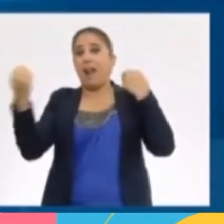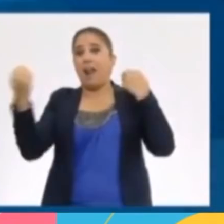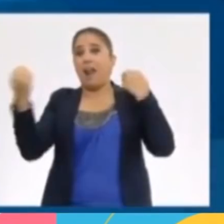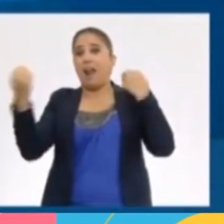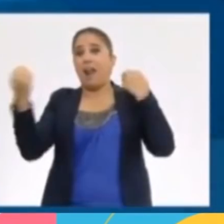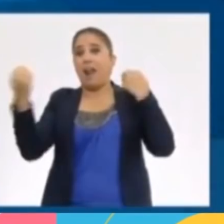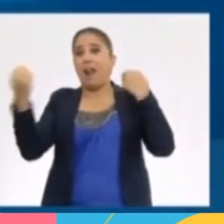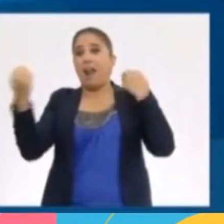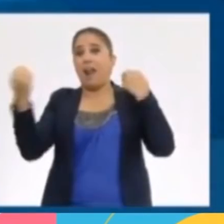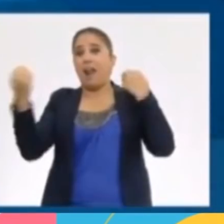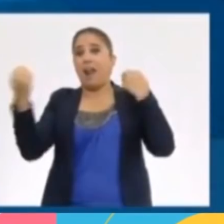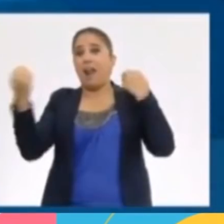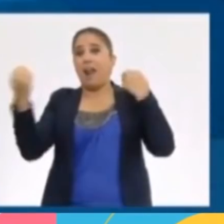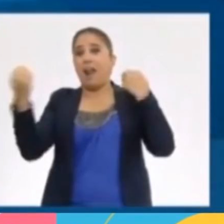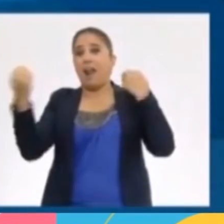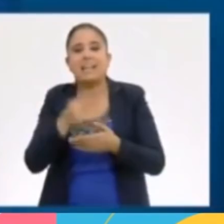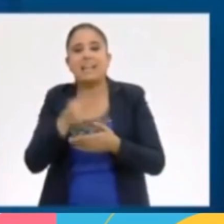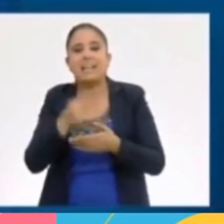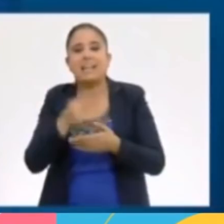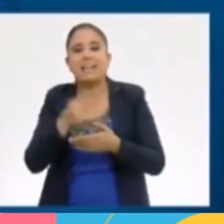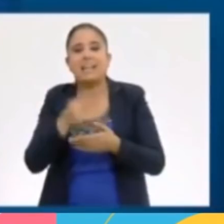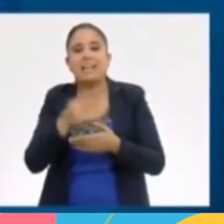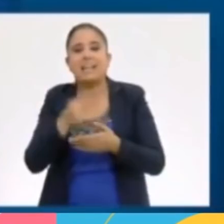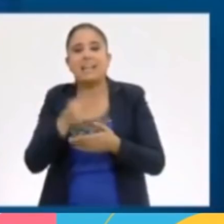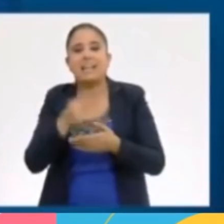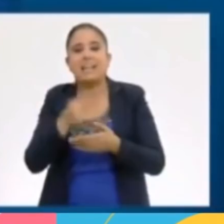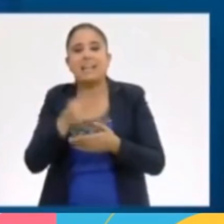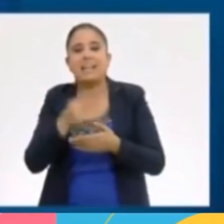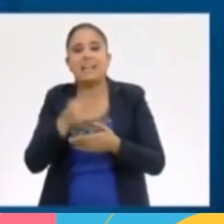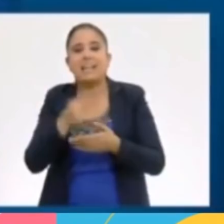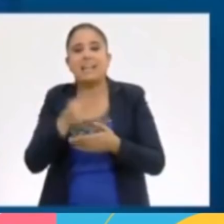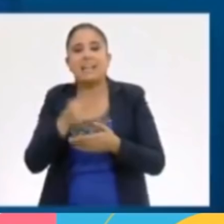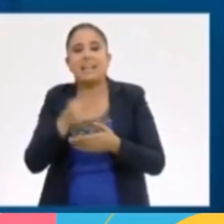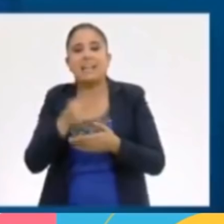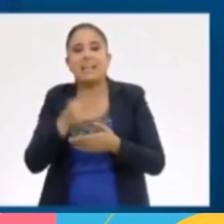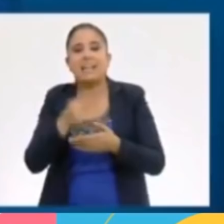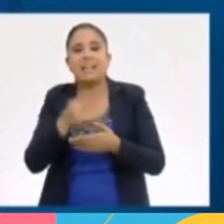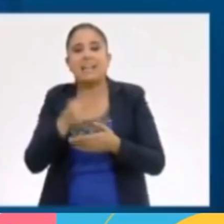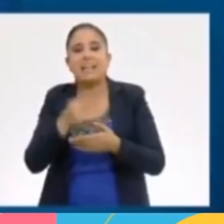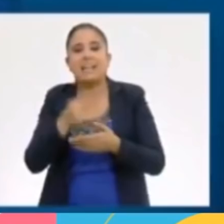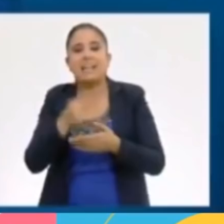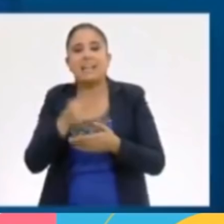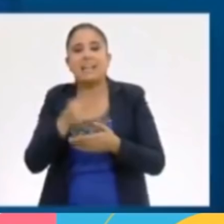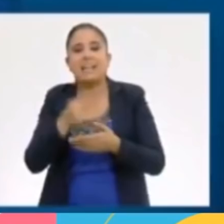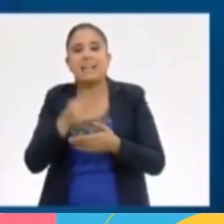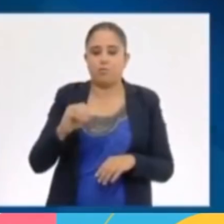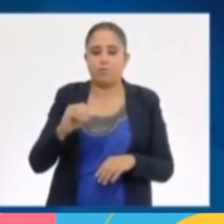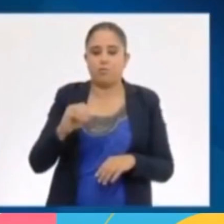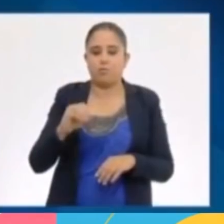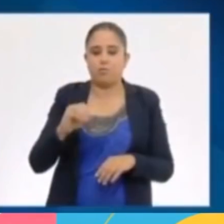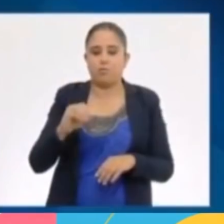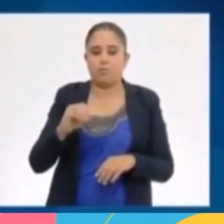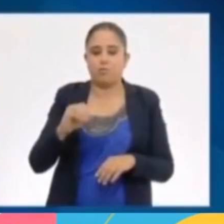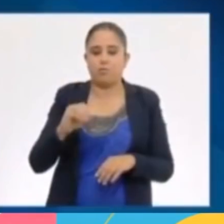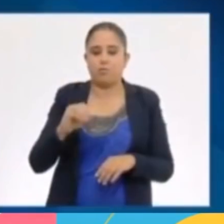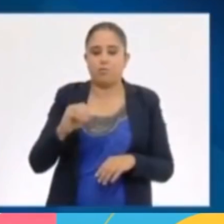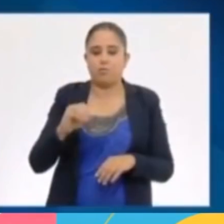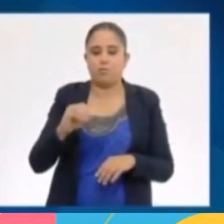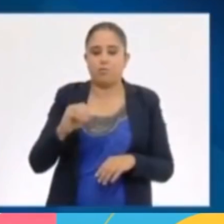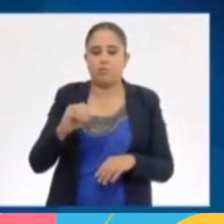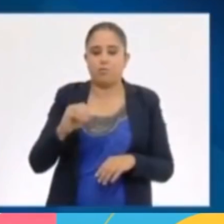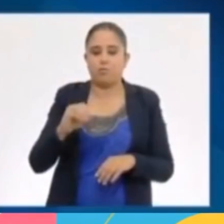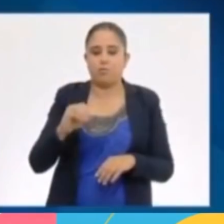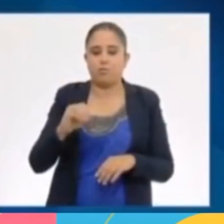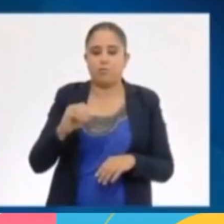evitar hacer ruidos fuertes y mantener hacia la casa. En el posparto hay una serie de emociones como el apego. Desde el embarazo se establecen